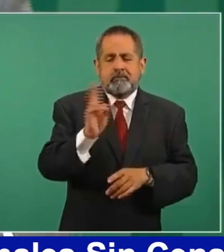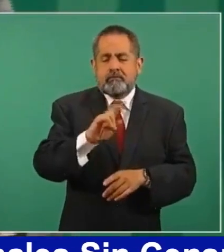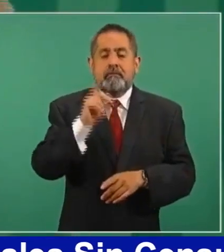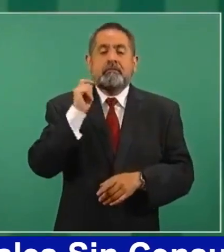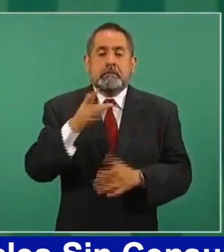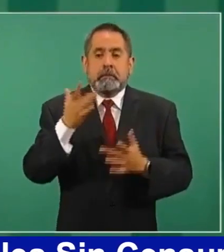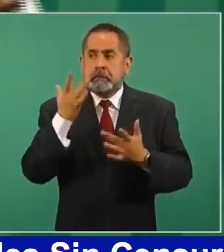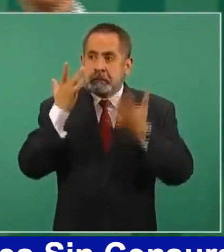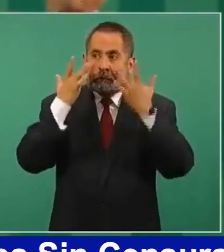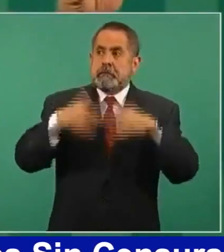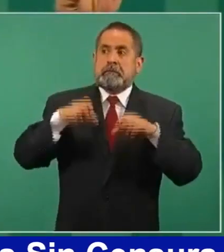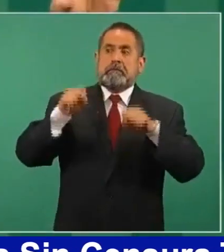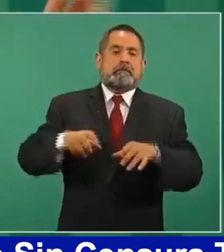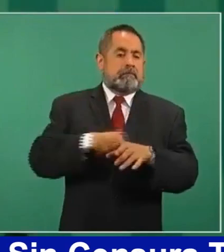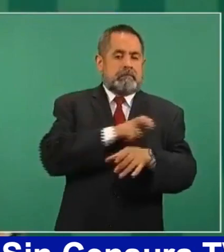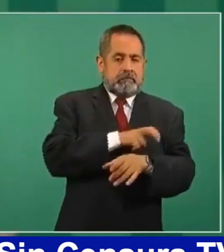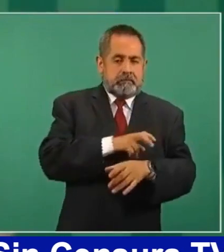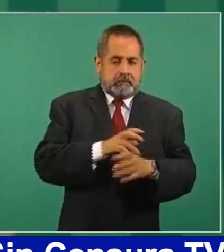Pero sería bueno esto.